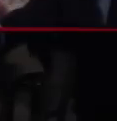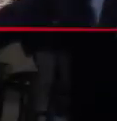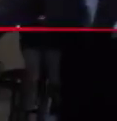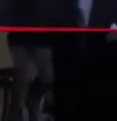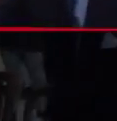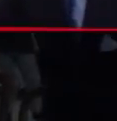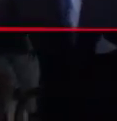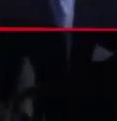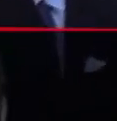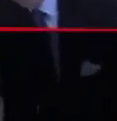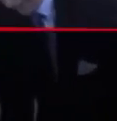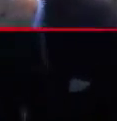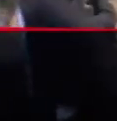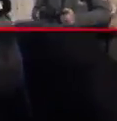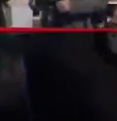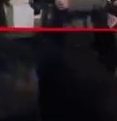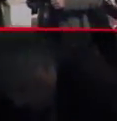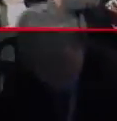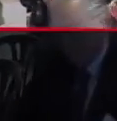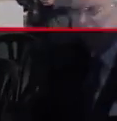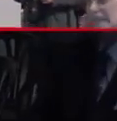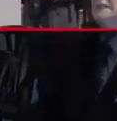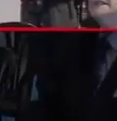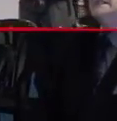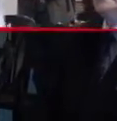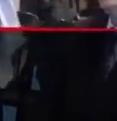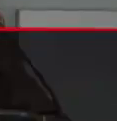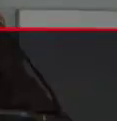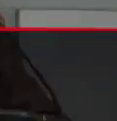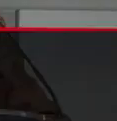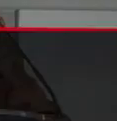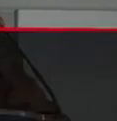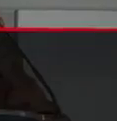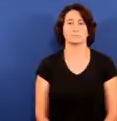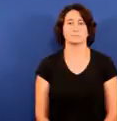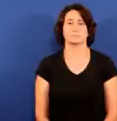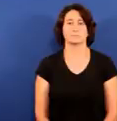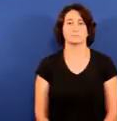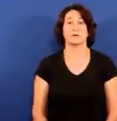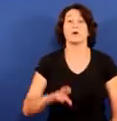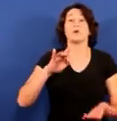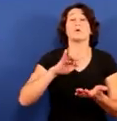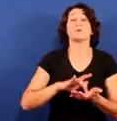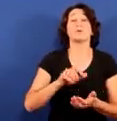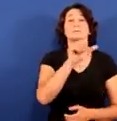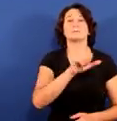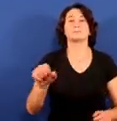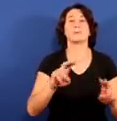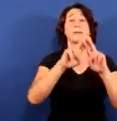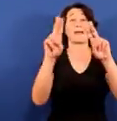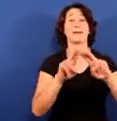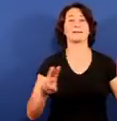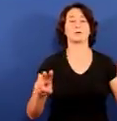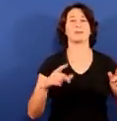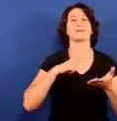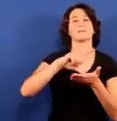La diputada de Cultura Mireño Sonarizondo y el director de Turismo y Proyección Exterior, Gabino Martínez de Arenaza, han participado en la inauguración